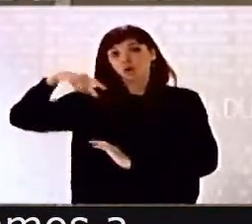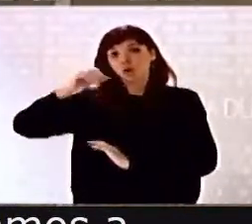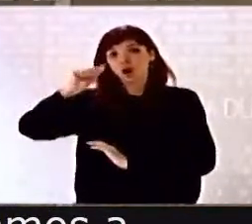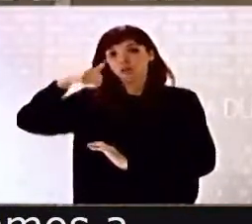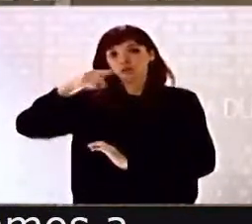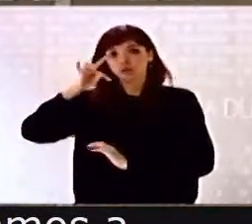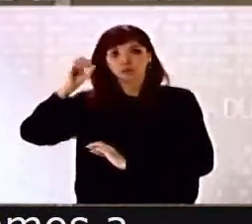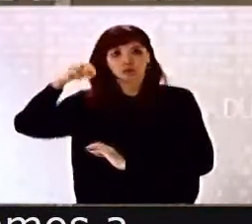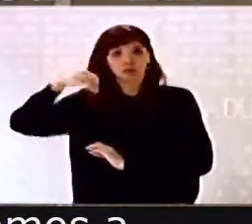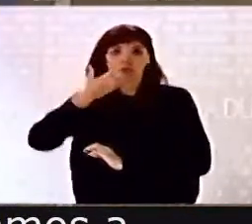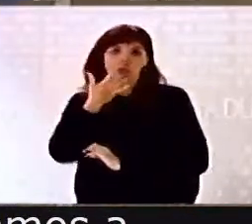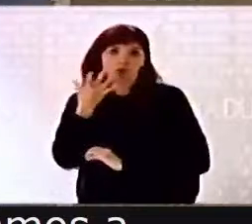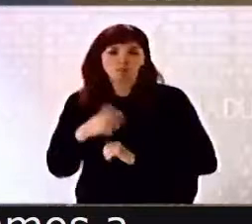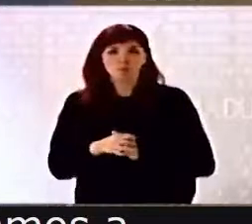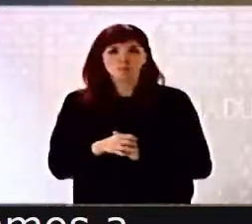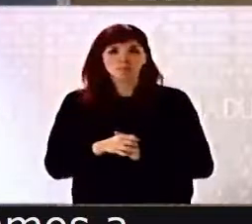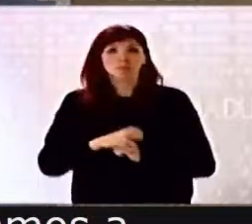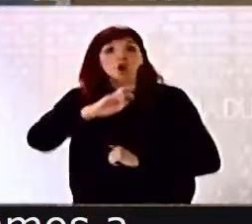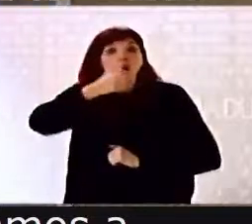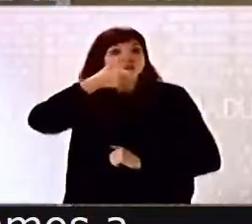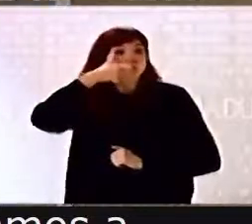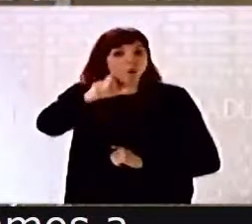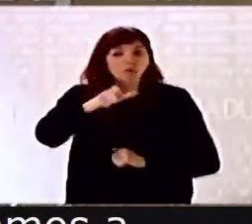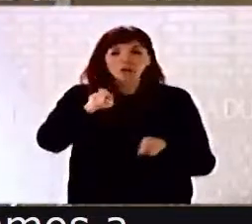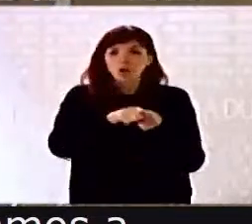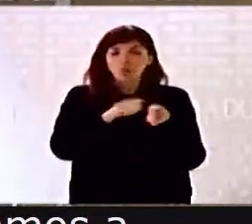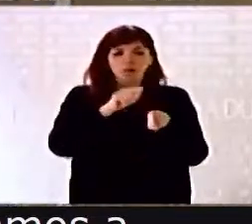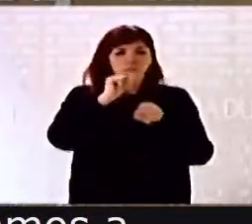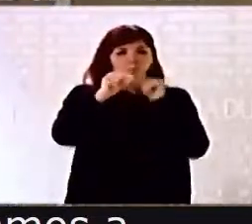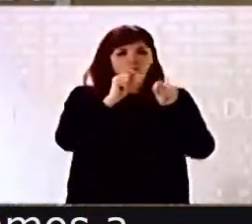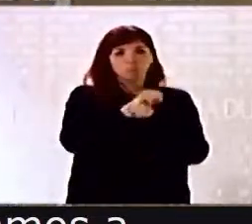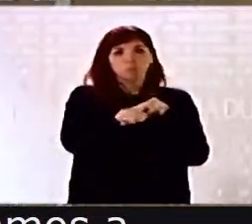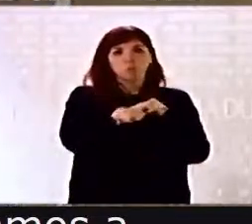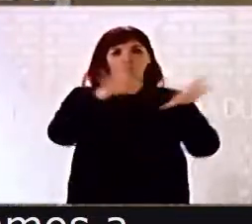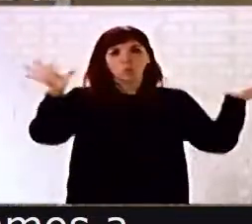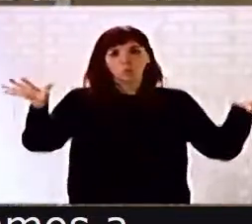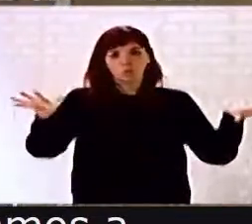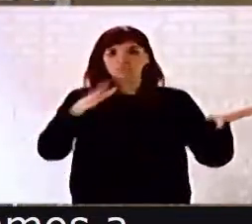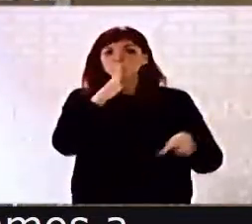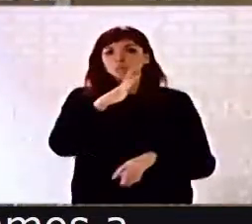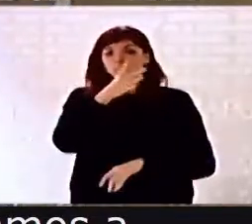localidad donde hay transmisión comunitaria. O sea, la trazabilidad de los casos